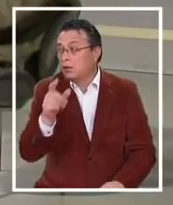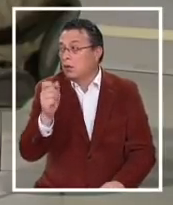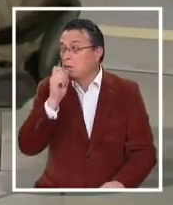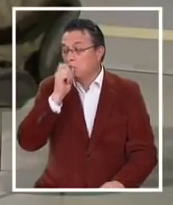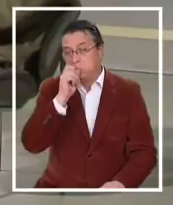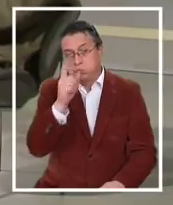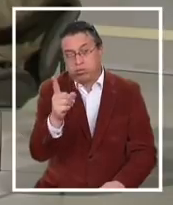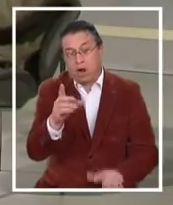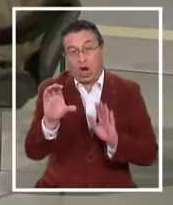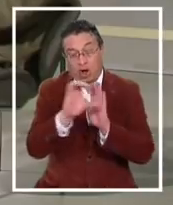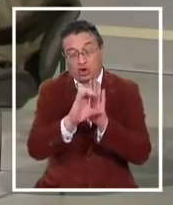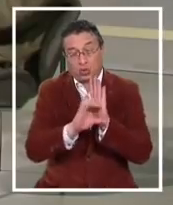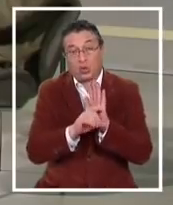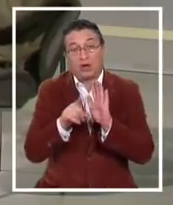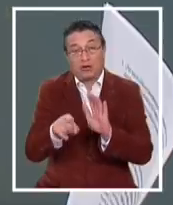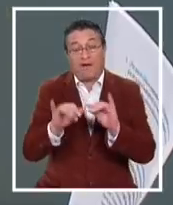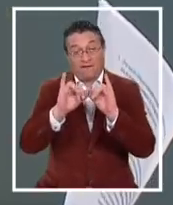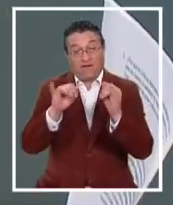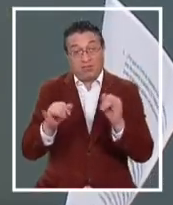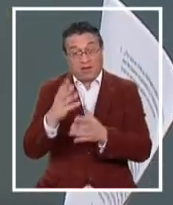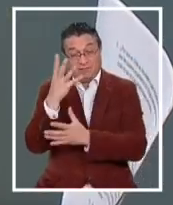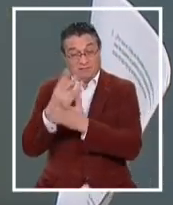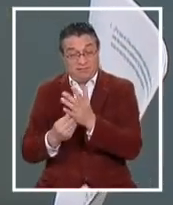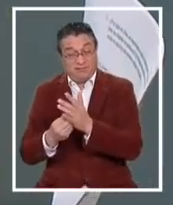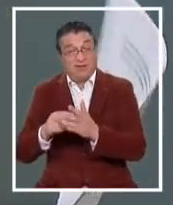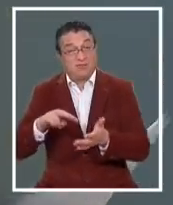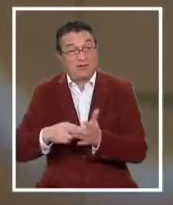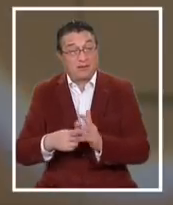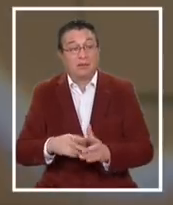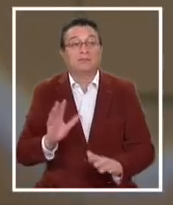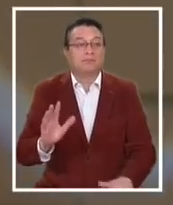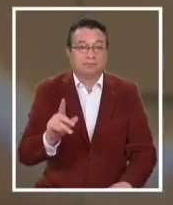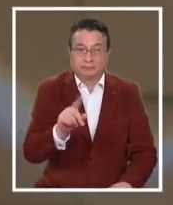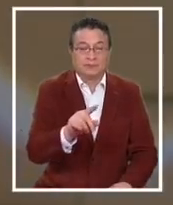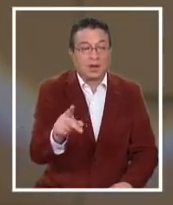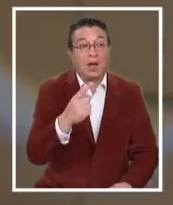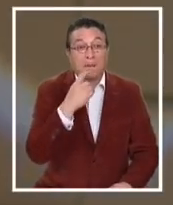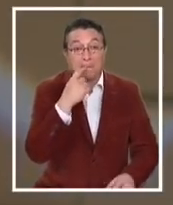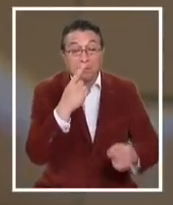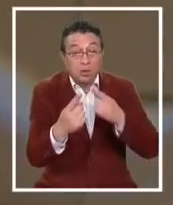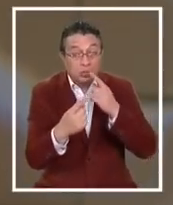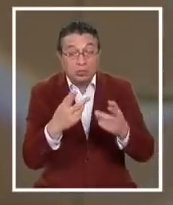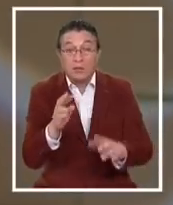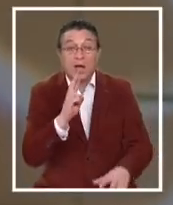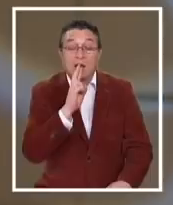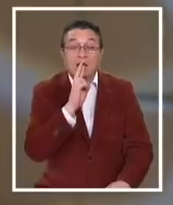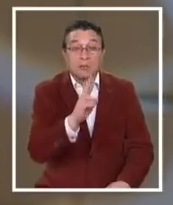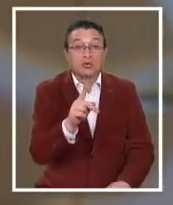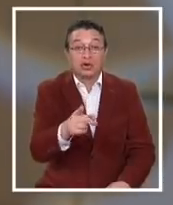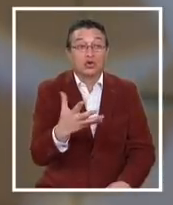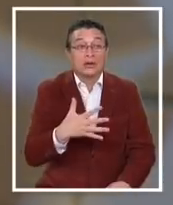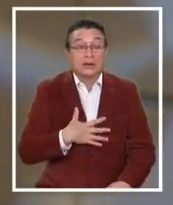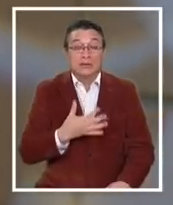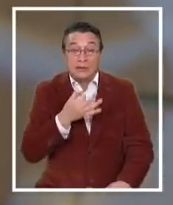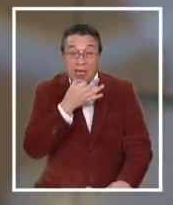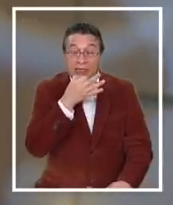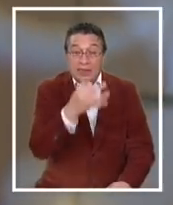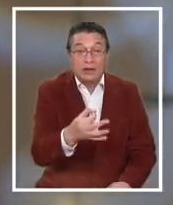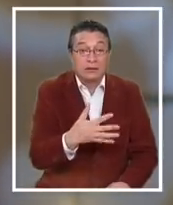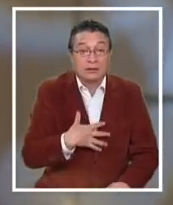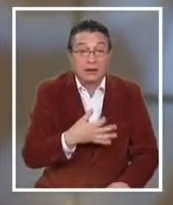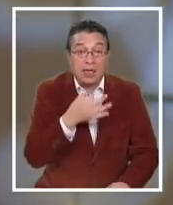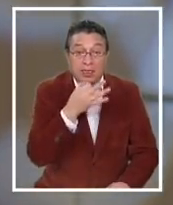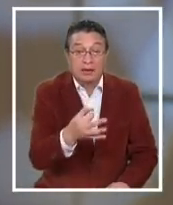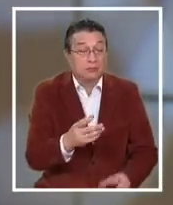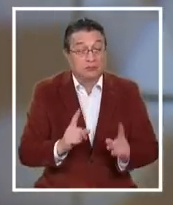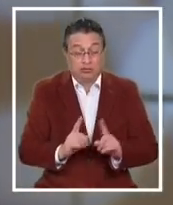acusación constitucional la forma para salir de esta crisis? Connie y Matías, sus preguntas traslucen las respuestas que ustedes pretenden que yo diga permanentemente en